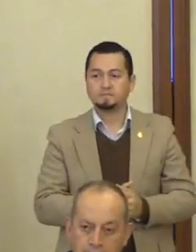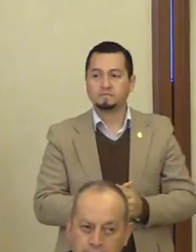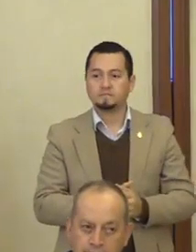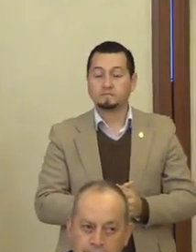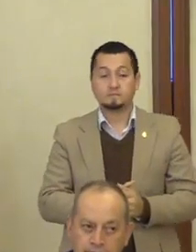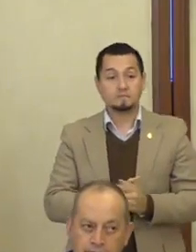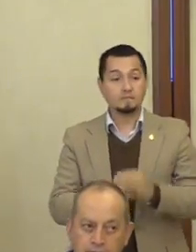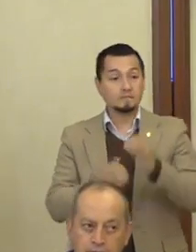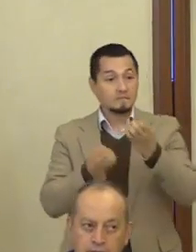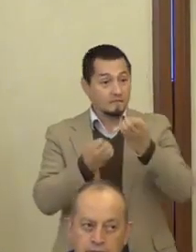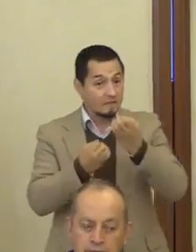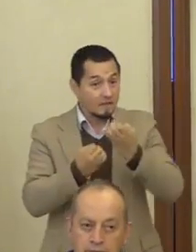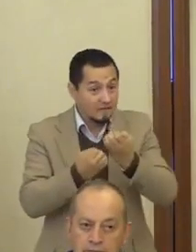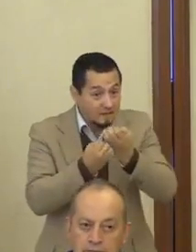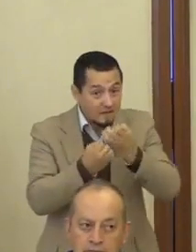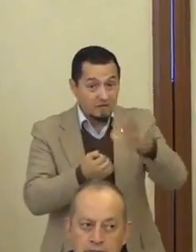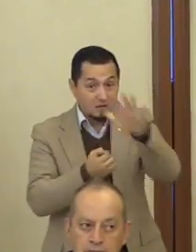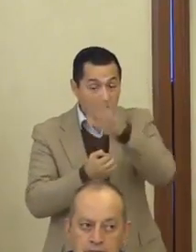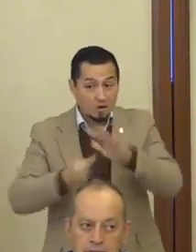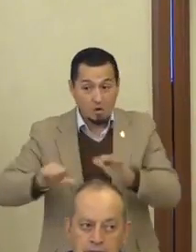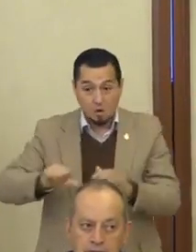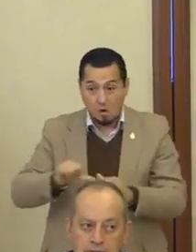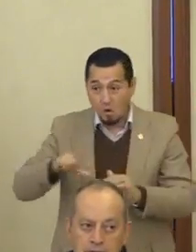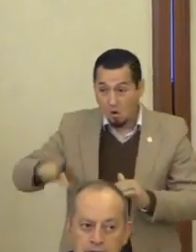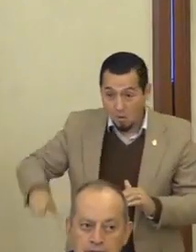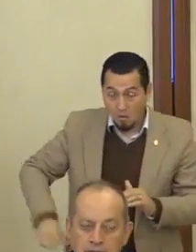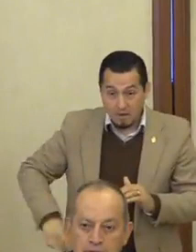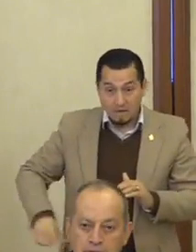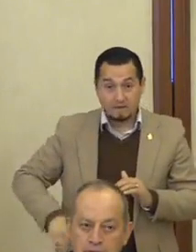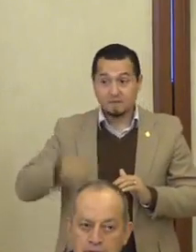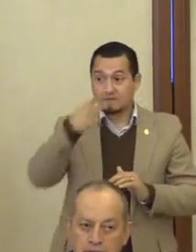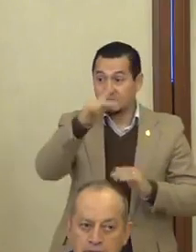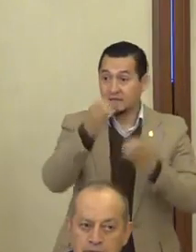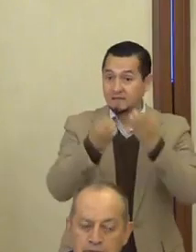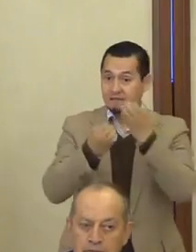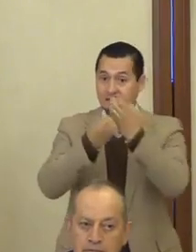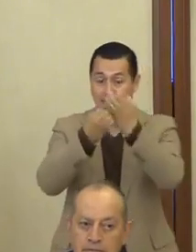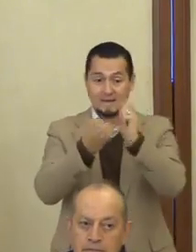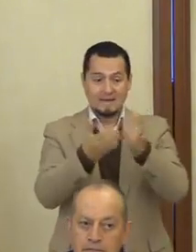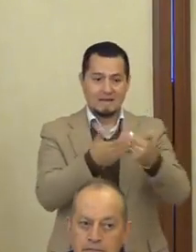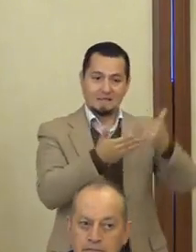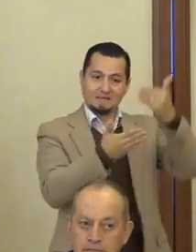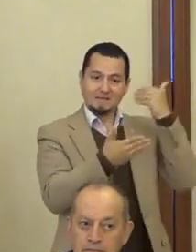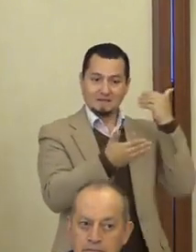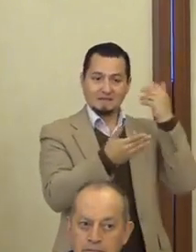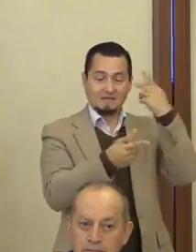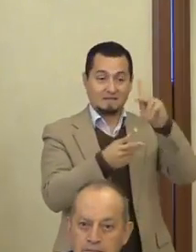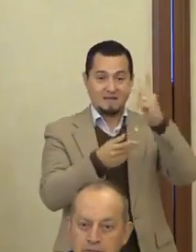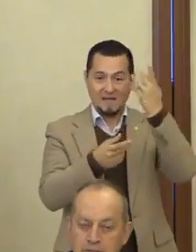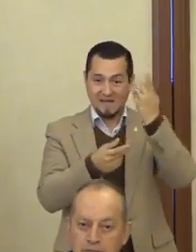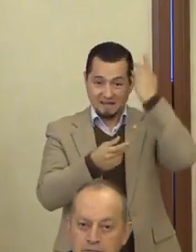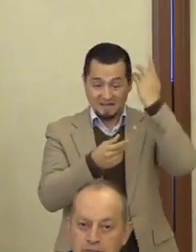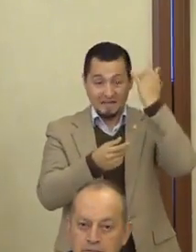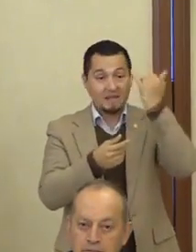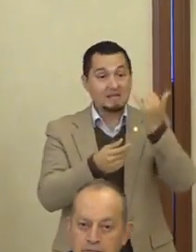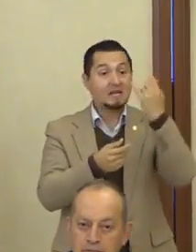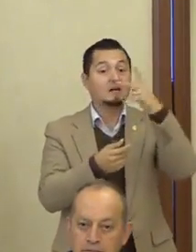al Estado y al país es que el gobierno del Estado anterior y la